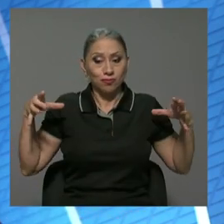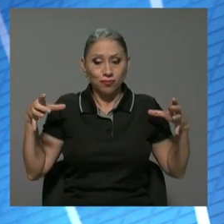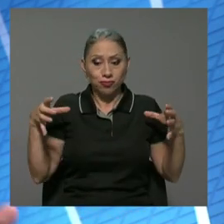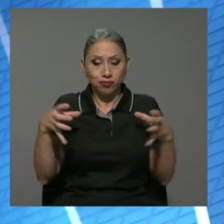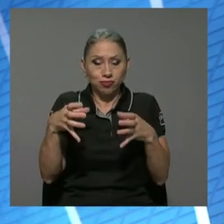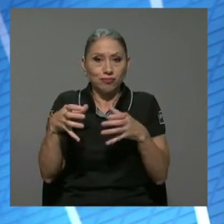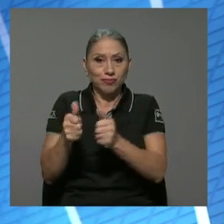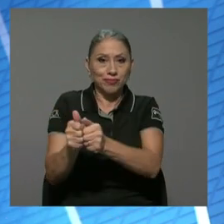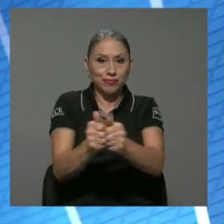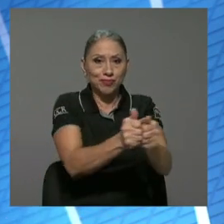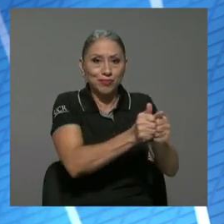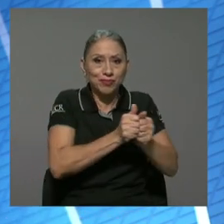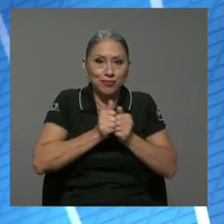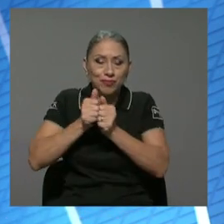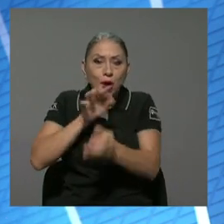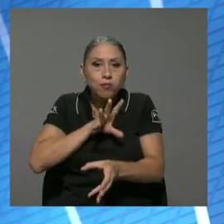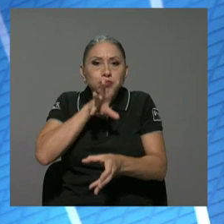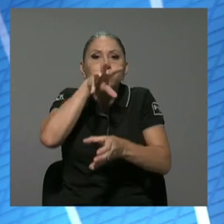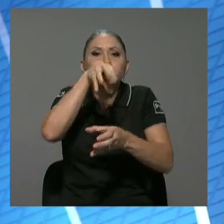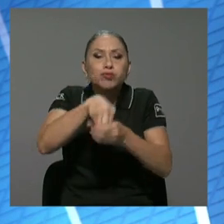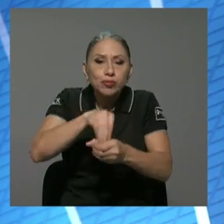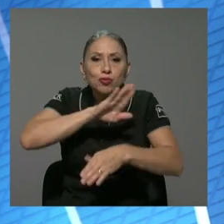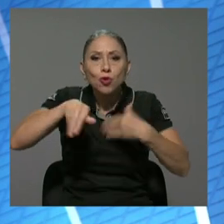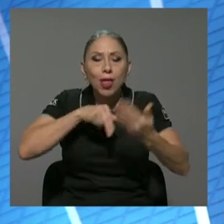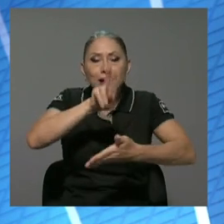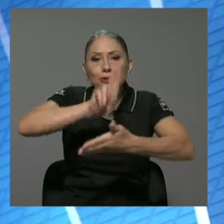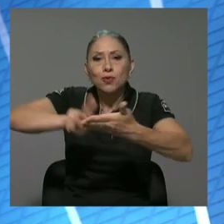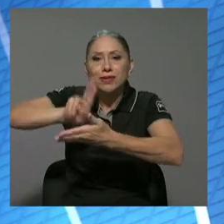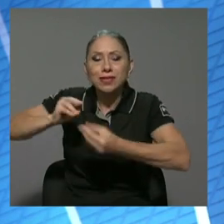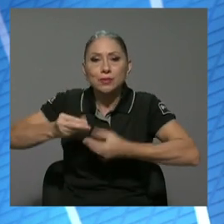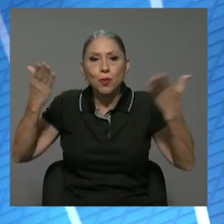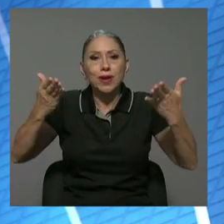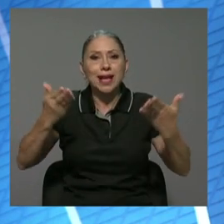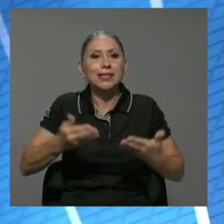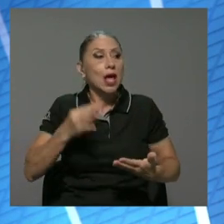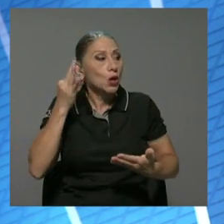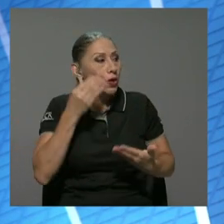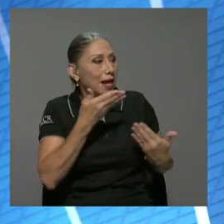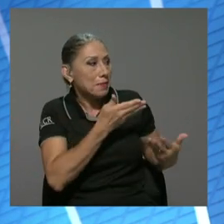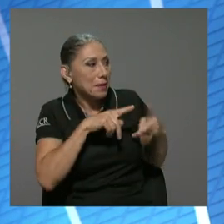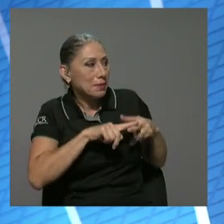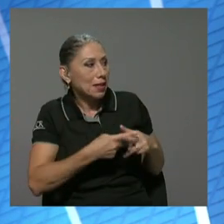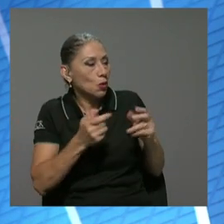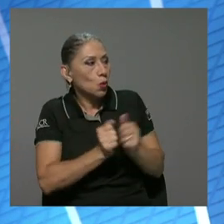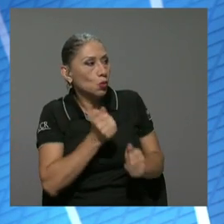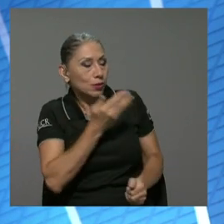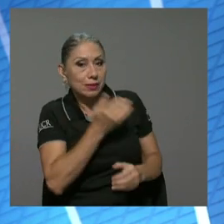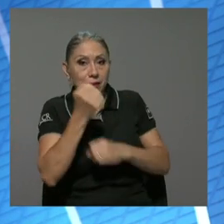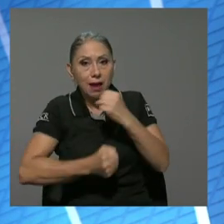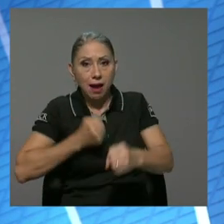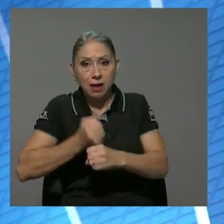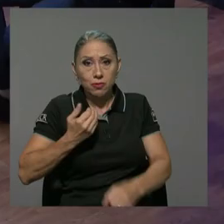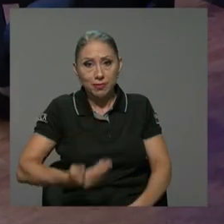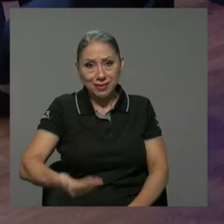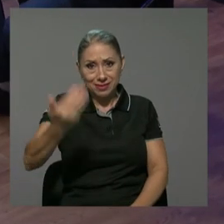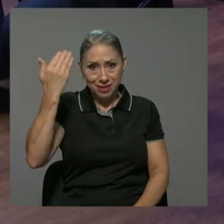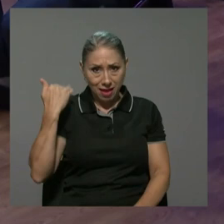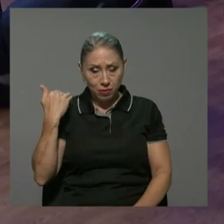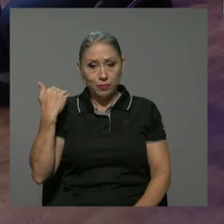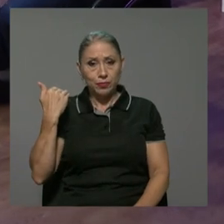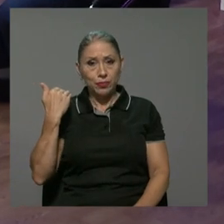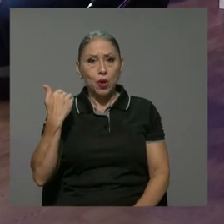involucra a todas las universidades públicas. Doña Carmela, tal vez empezando con usted. El año pasado tuvimos